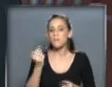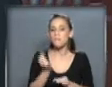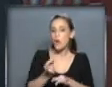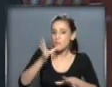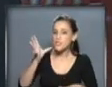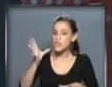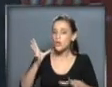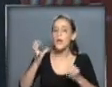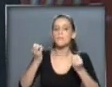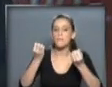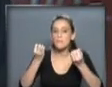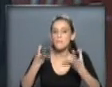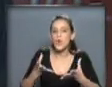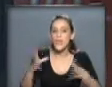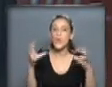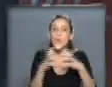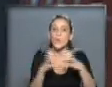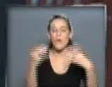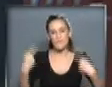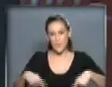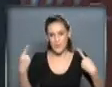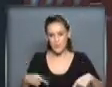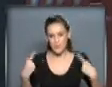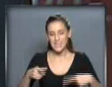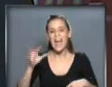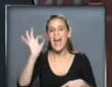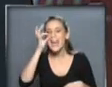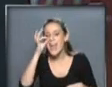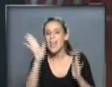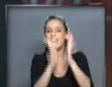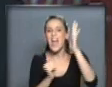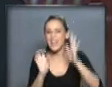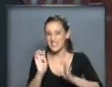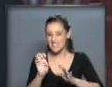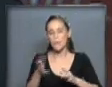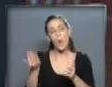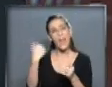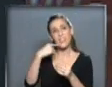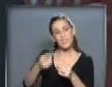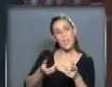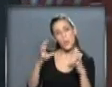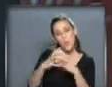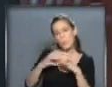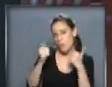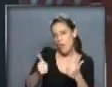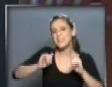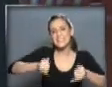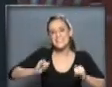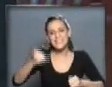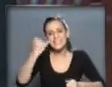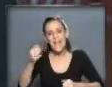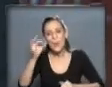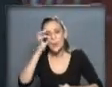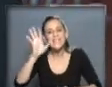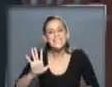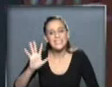especialísima, porque es la Rata Blanca. Rata Blanca. Sí, señor, vos dijiste legendaria banda, sí, están cumpliendo 25 años,